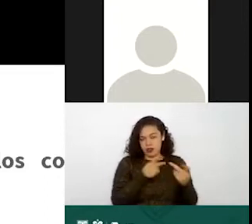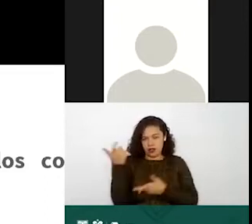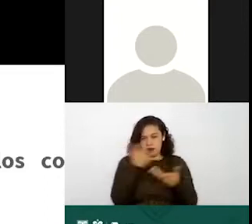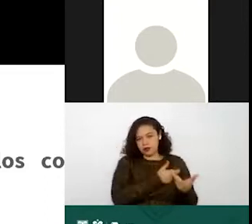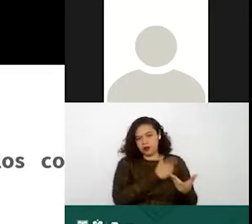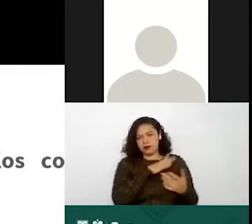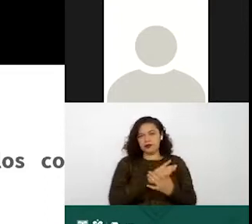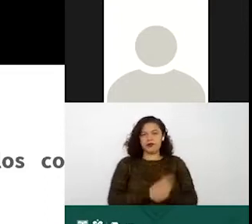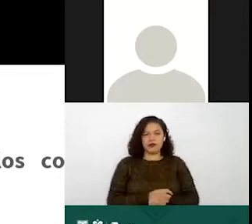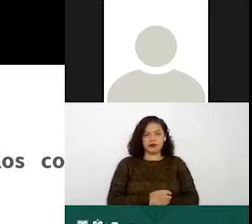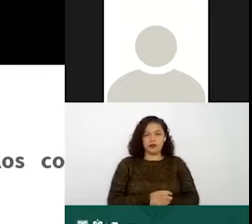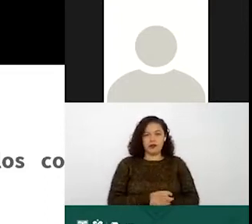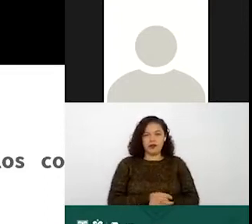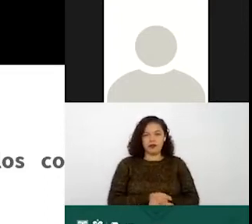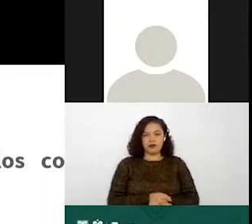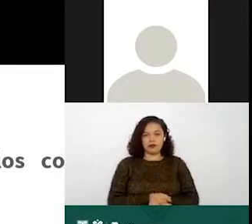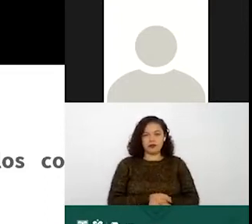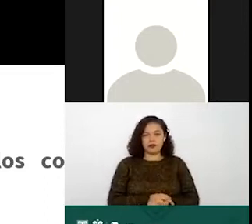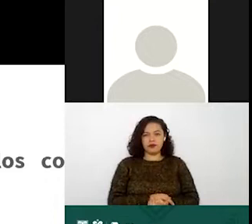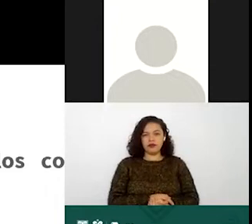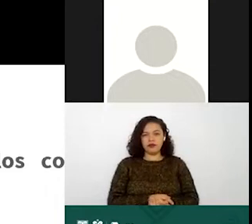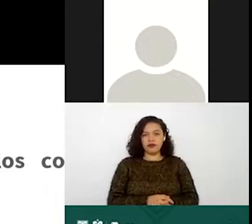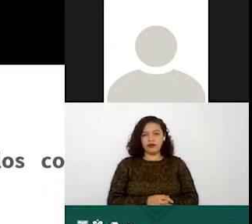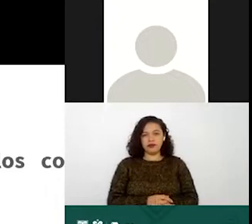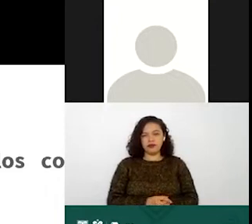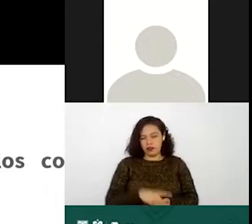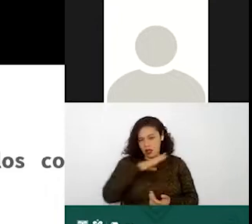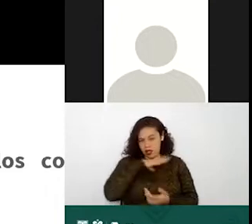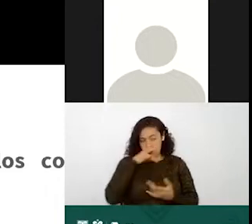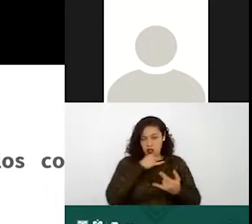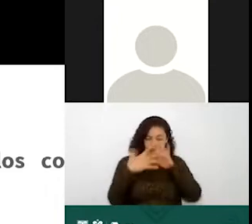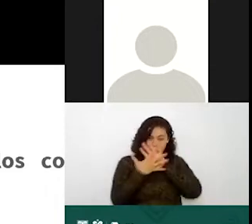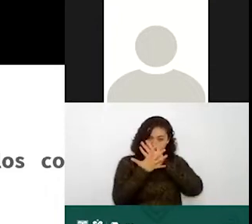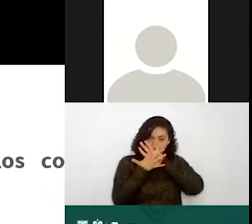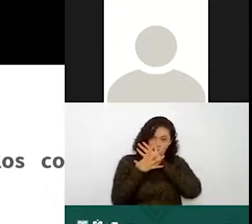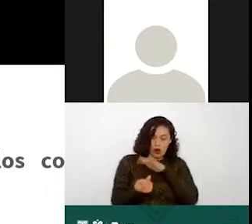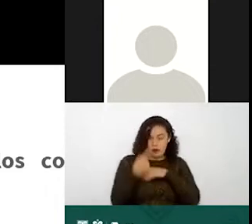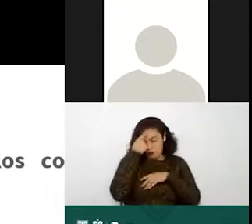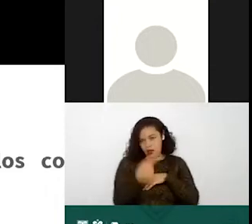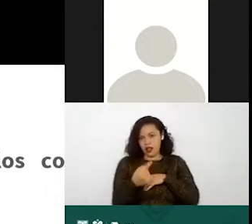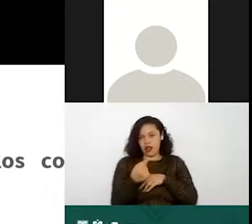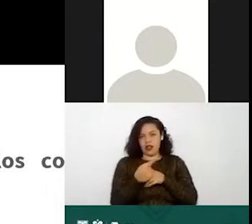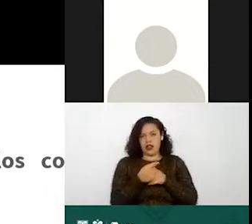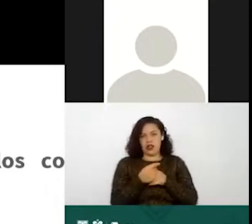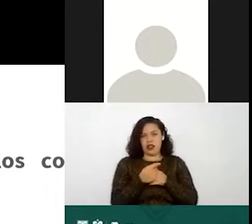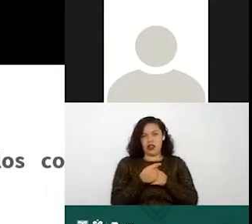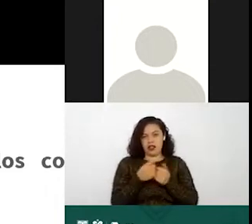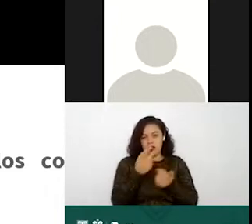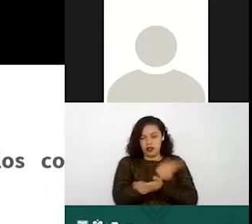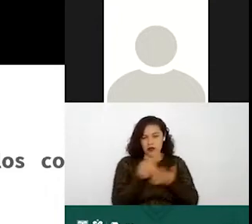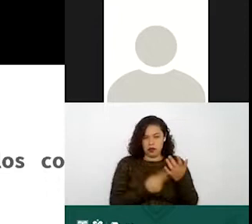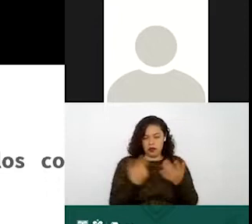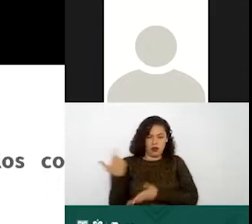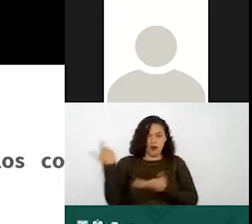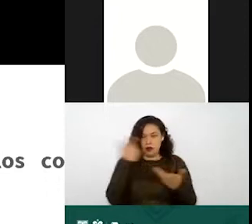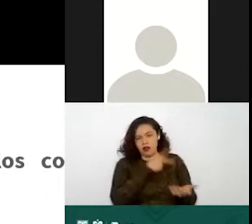trabajo se someterá a una una copia de lo que está de los programas y el